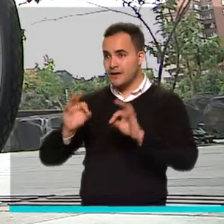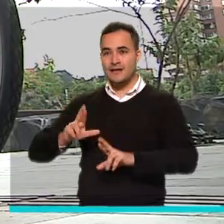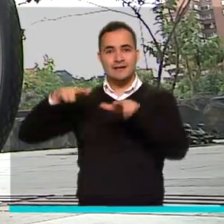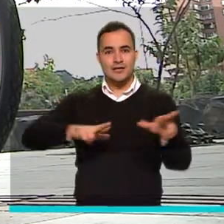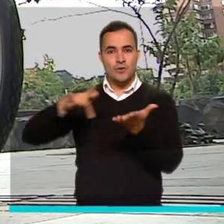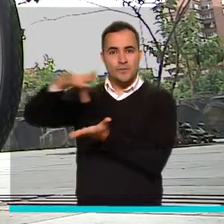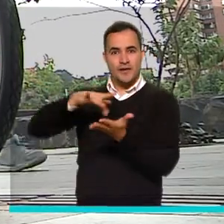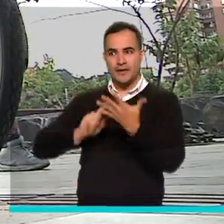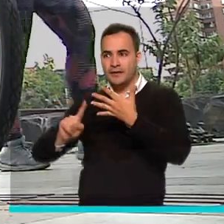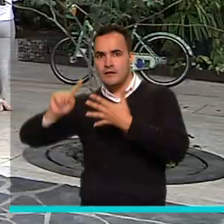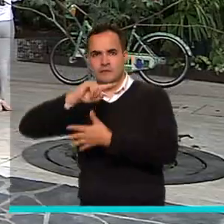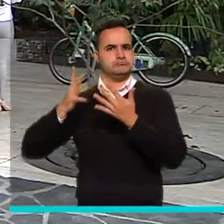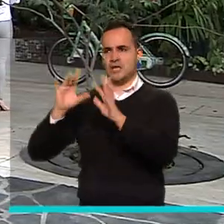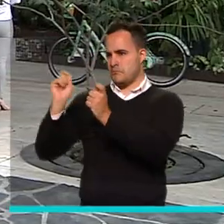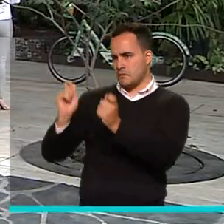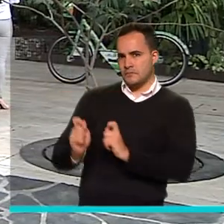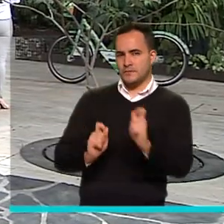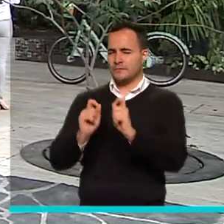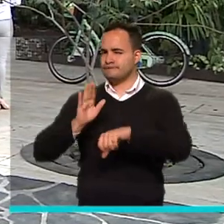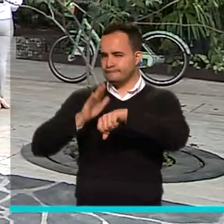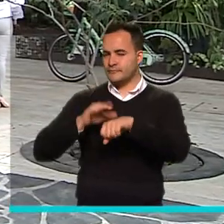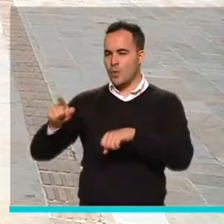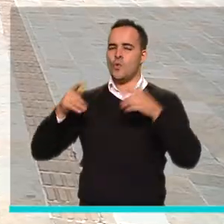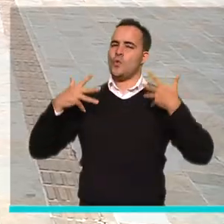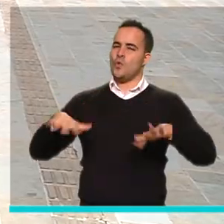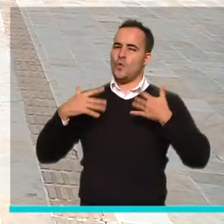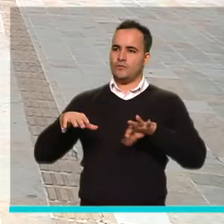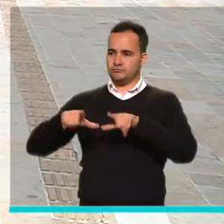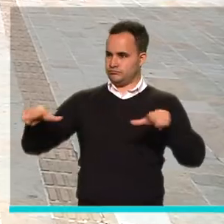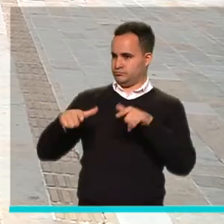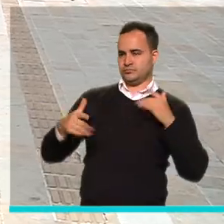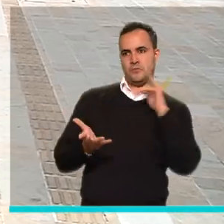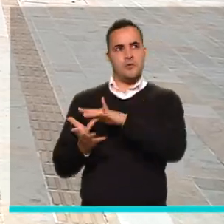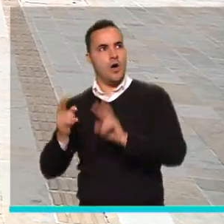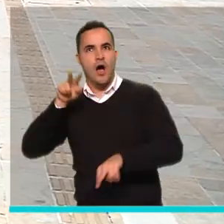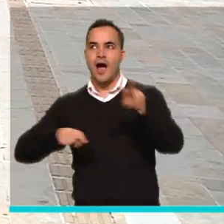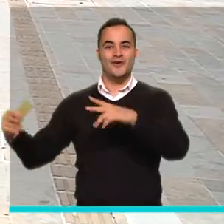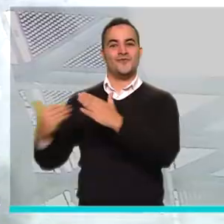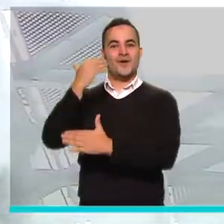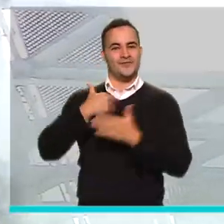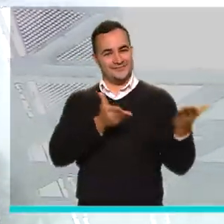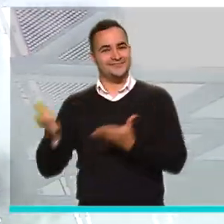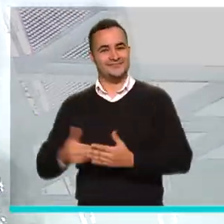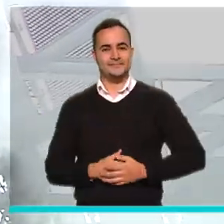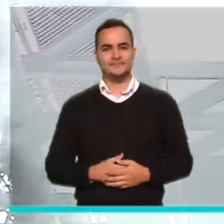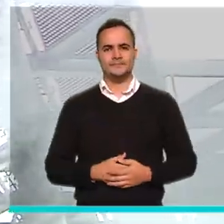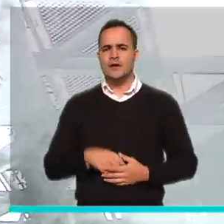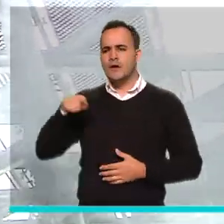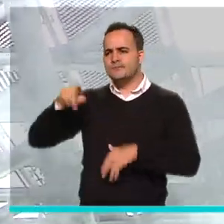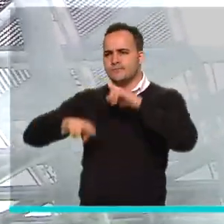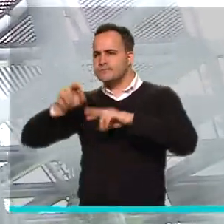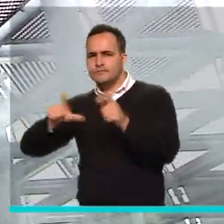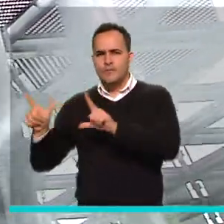del Río, que permitirán un óptimo funcionamiento del lugar y ofrecerá nuevos espacios a los visitantes. Entre las obras se